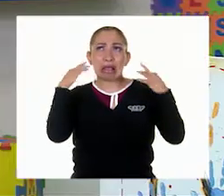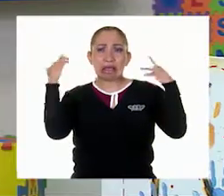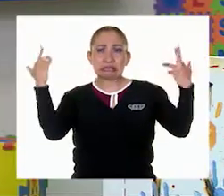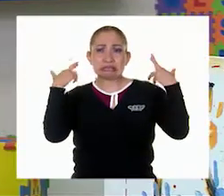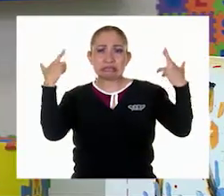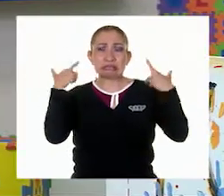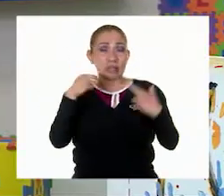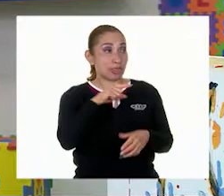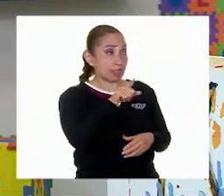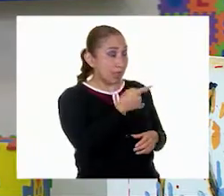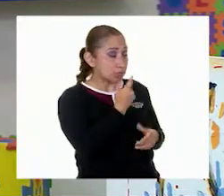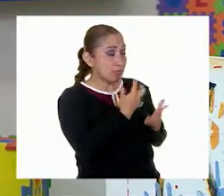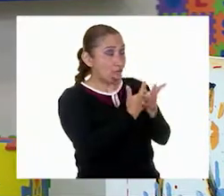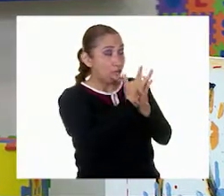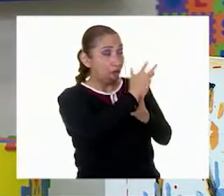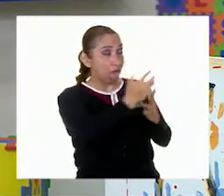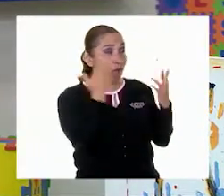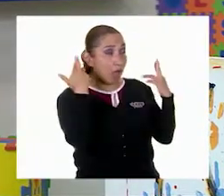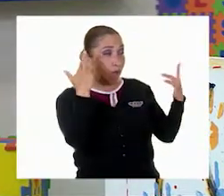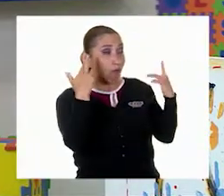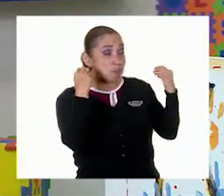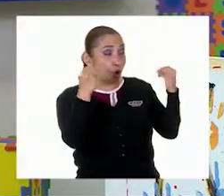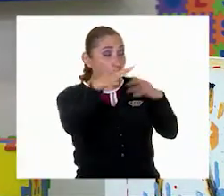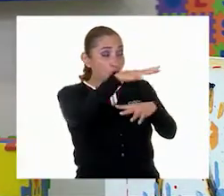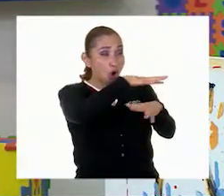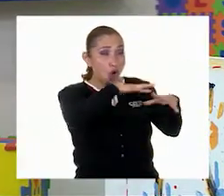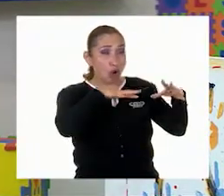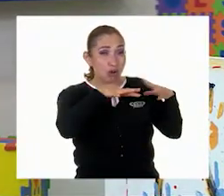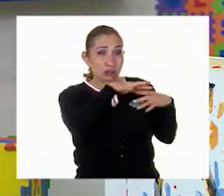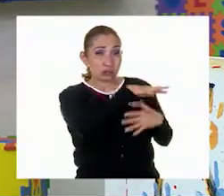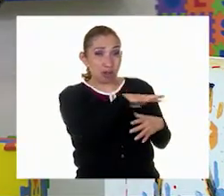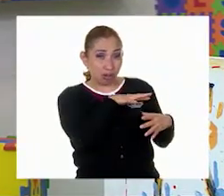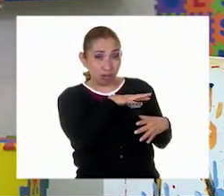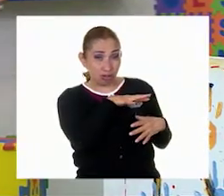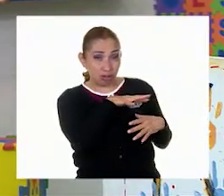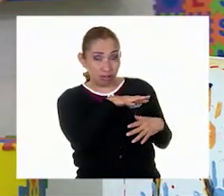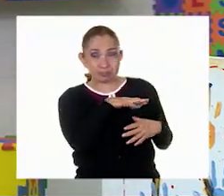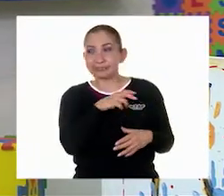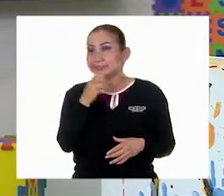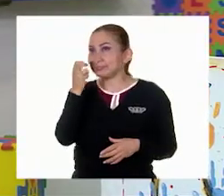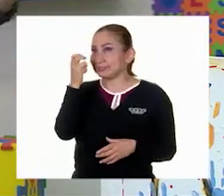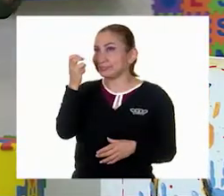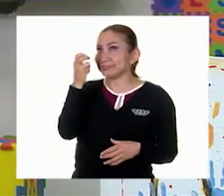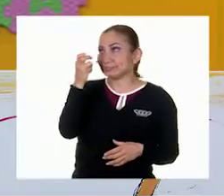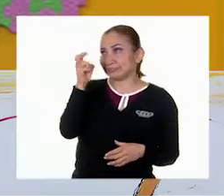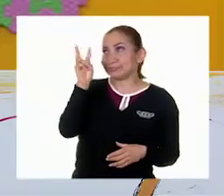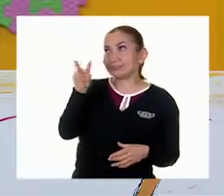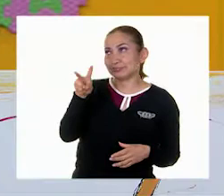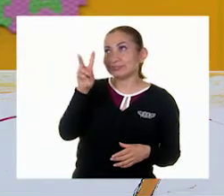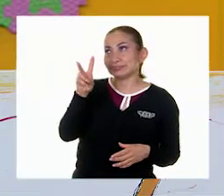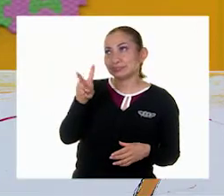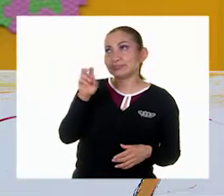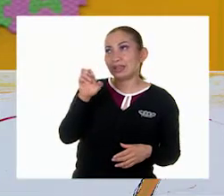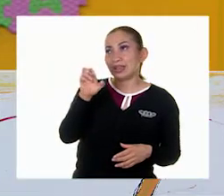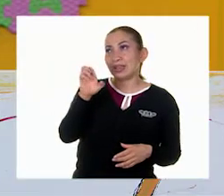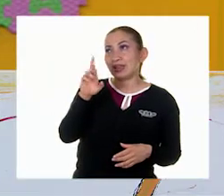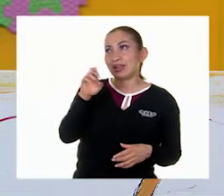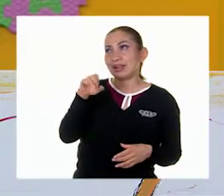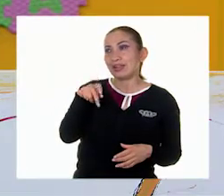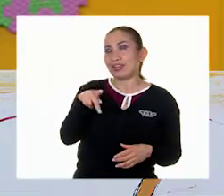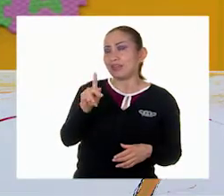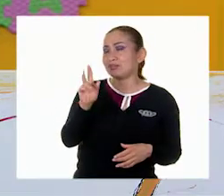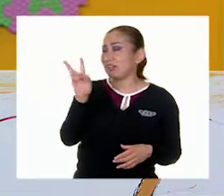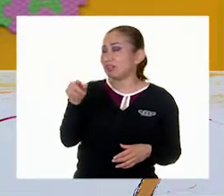¿Te refieres a la contaminación porque se produce porque hay mucho ruido? Exactamente, Eric. Oye,